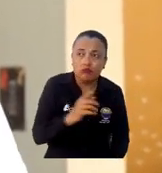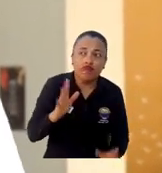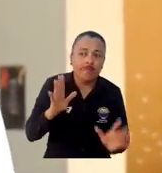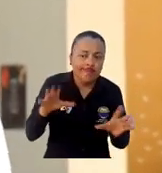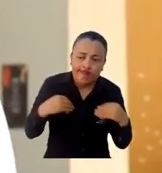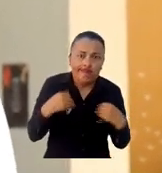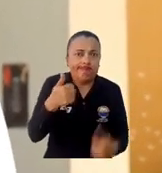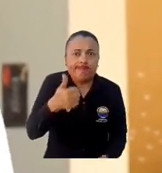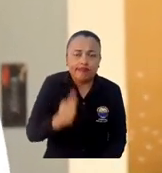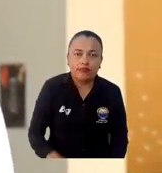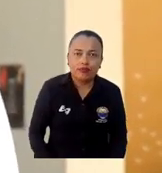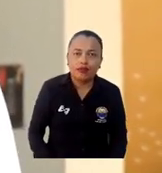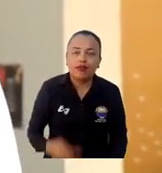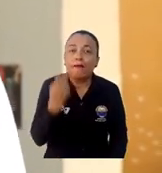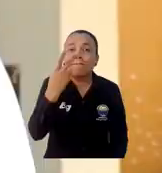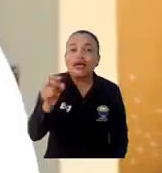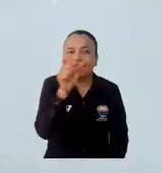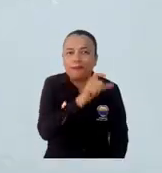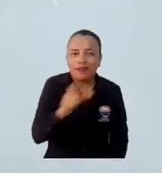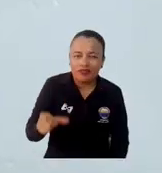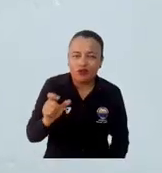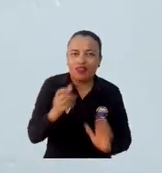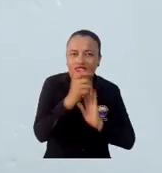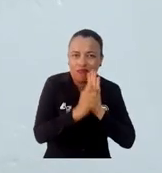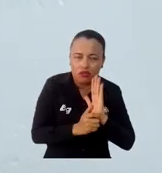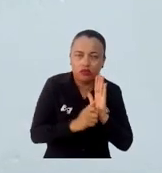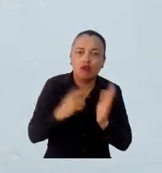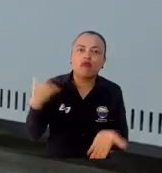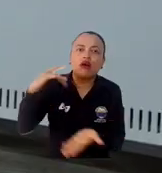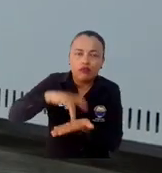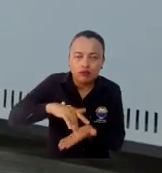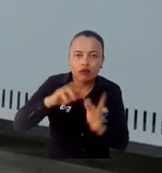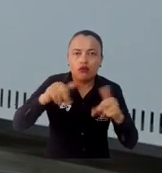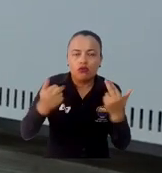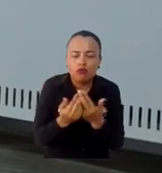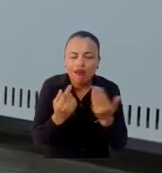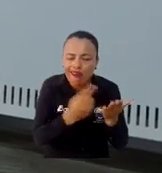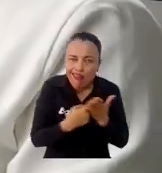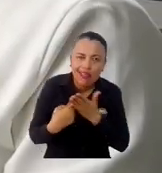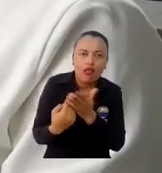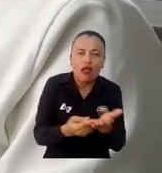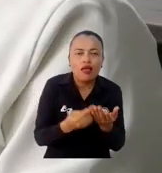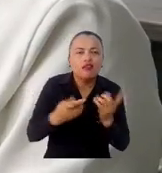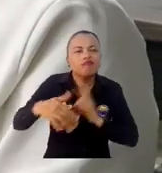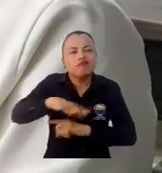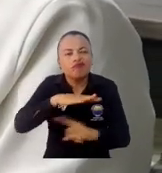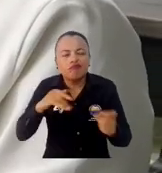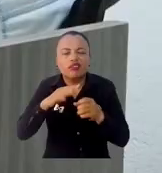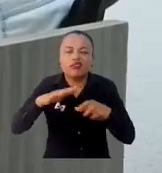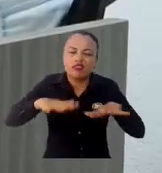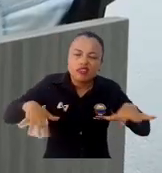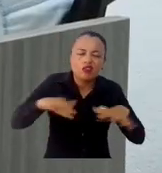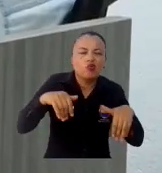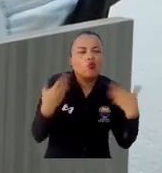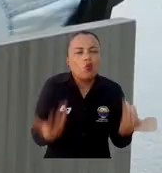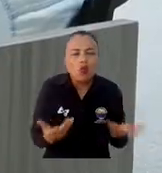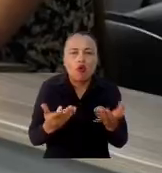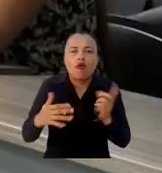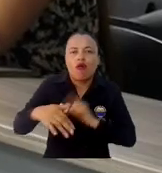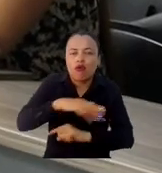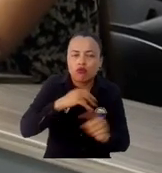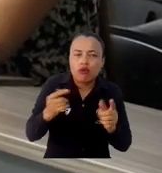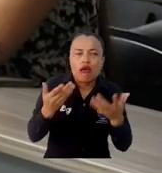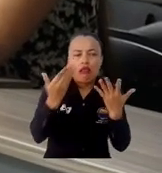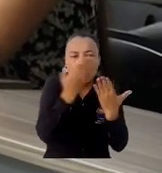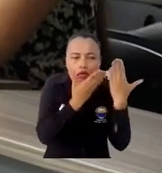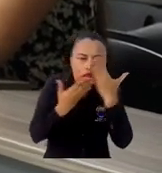para el resto de colegas personeros del país. Fueron cerca de 20 personeros que asistieron a la reunión, que también tuvo como finalidad analizar el